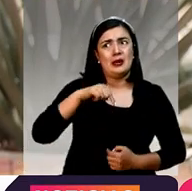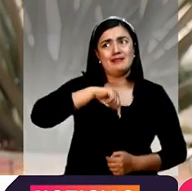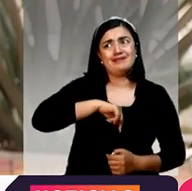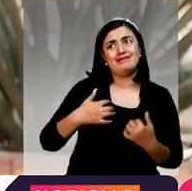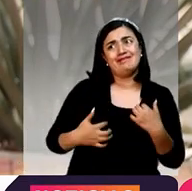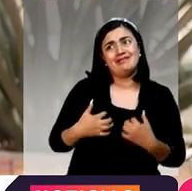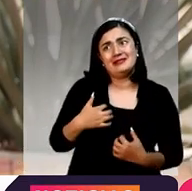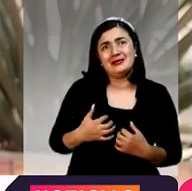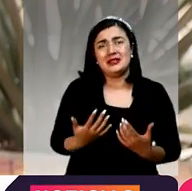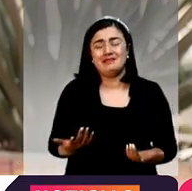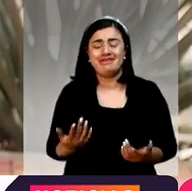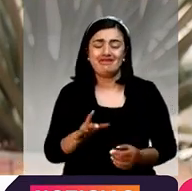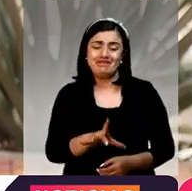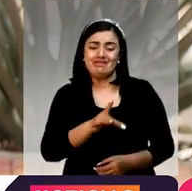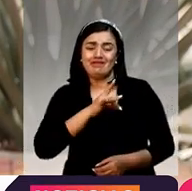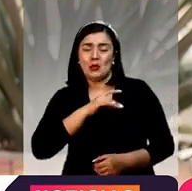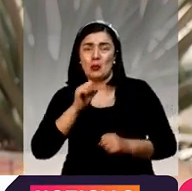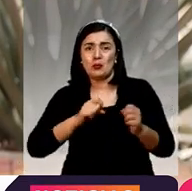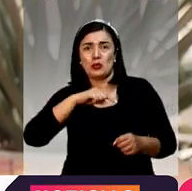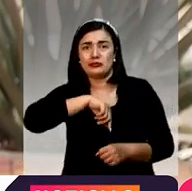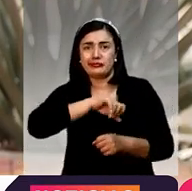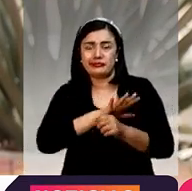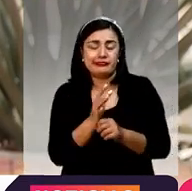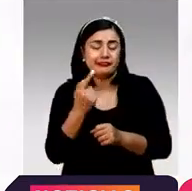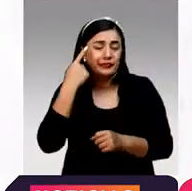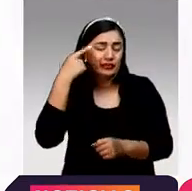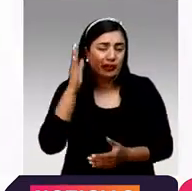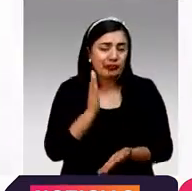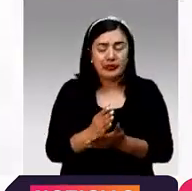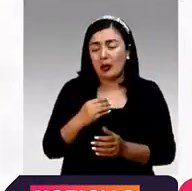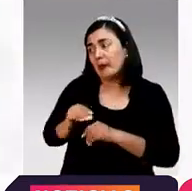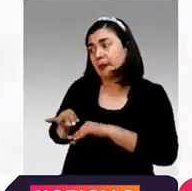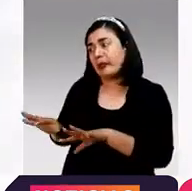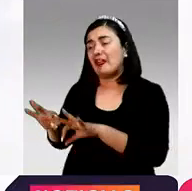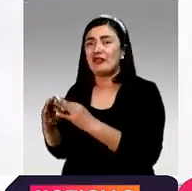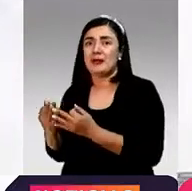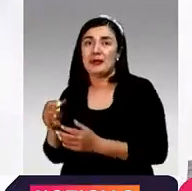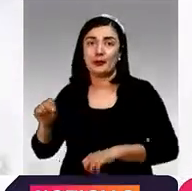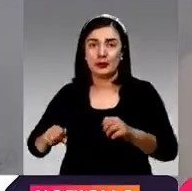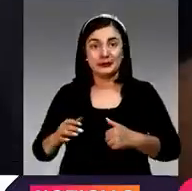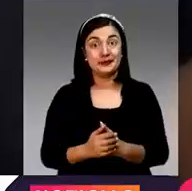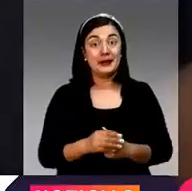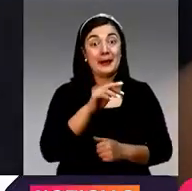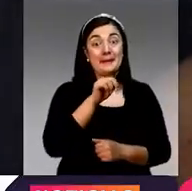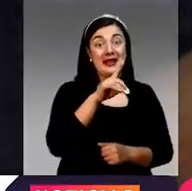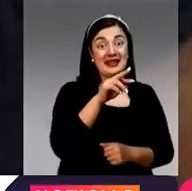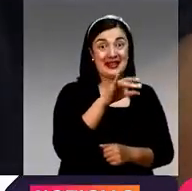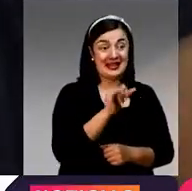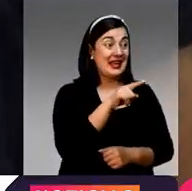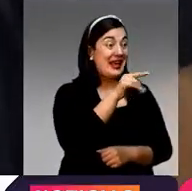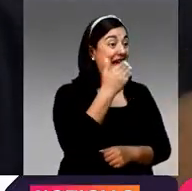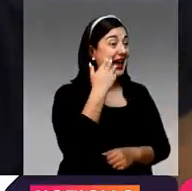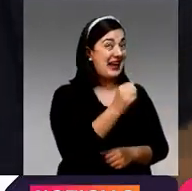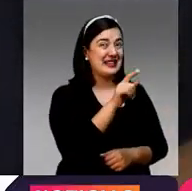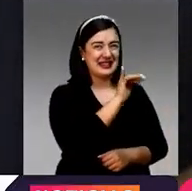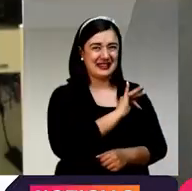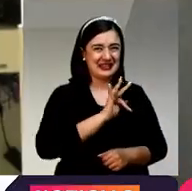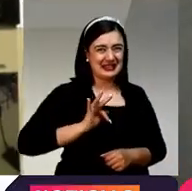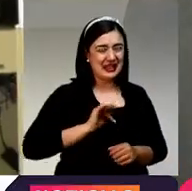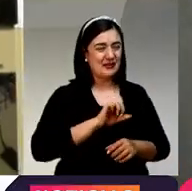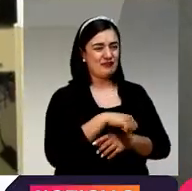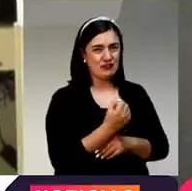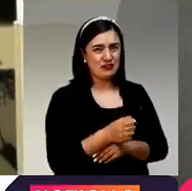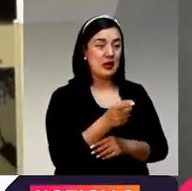de pronto en algún momento sin querer contagiar a la familia. En la clínica Mederi, Elizabeth Valencia, fisioterapeuta, y Steven